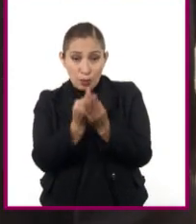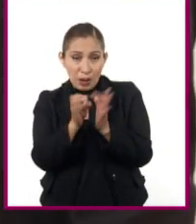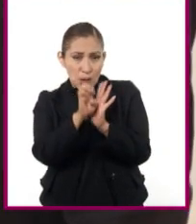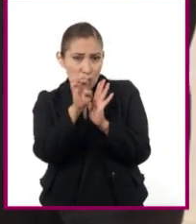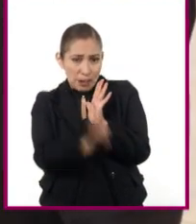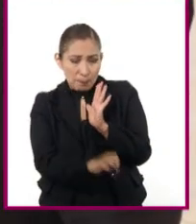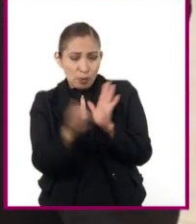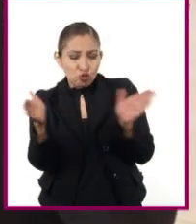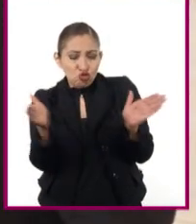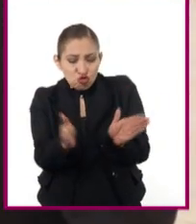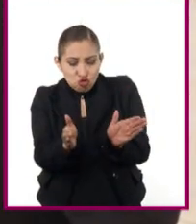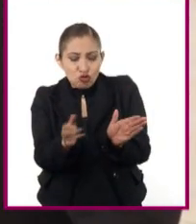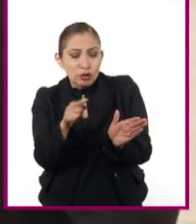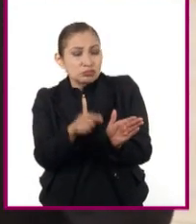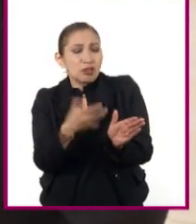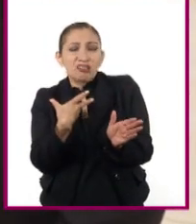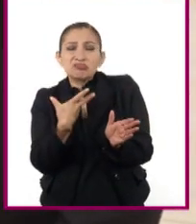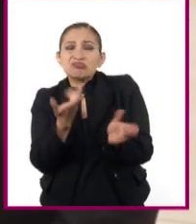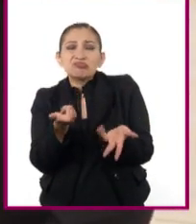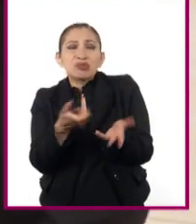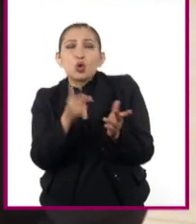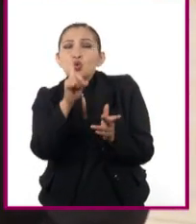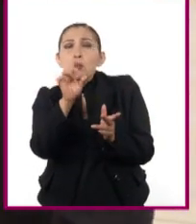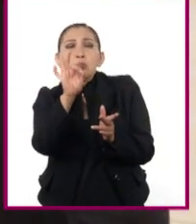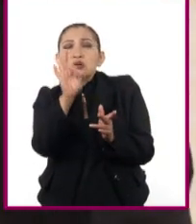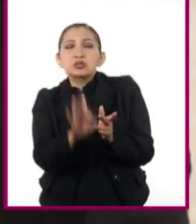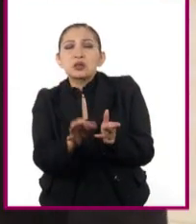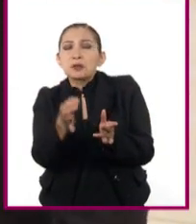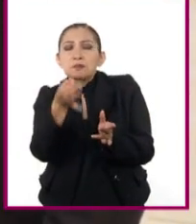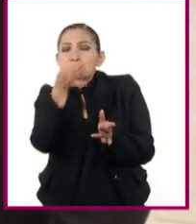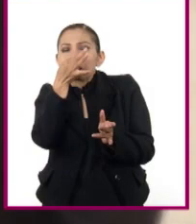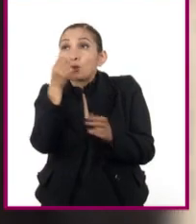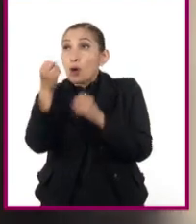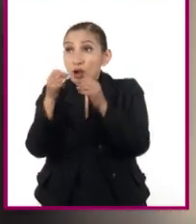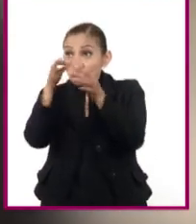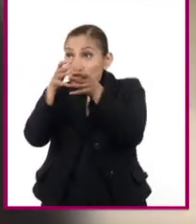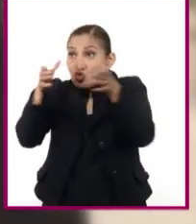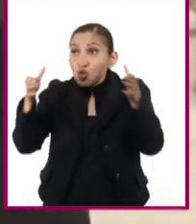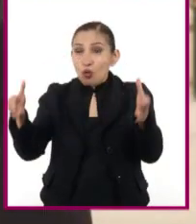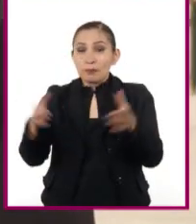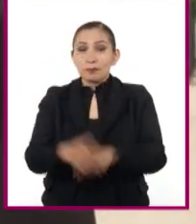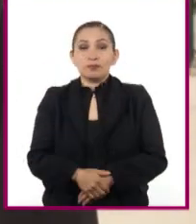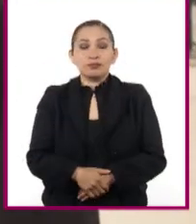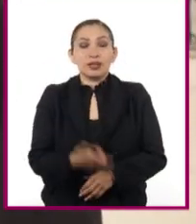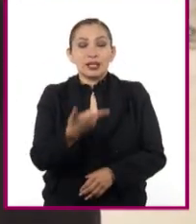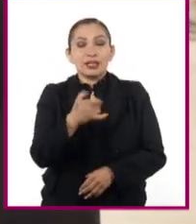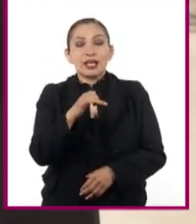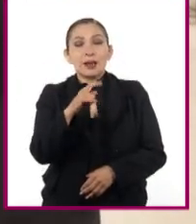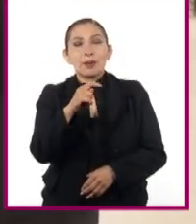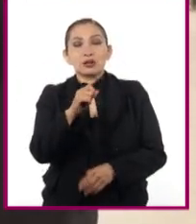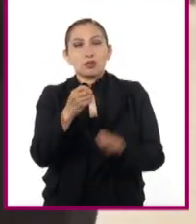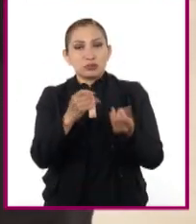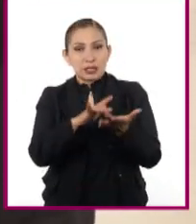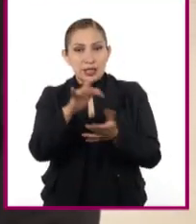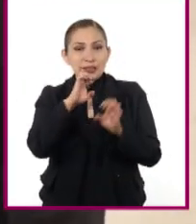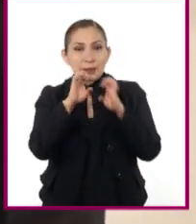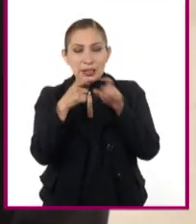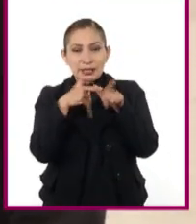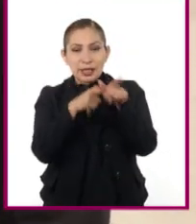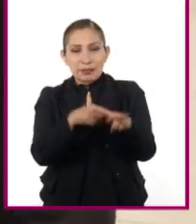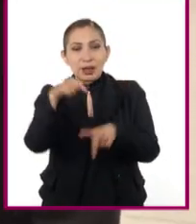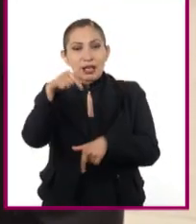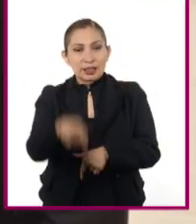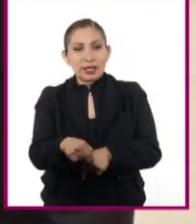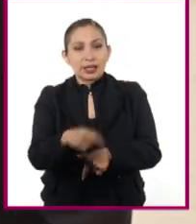modelo, no cuesta ni siquiera el 1% de lo que cuesta la obra, ¿no? Gilberto, pues yo te agradezco mucho la entrevista. Nosotros vamos